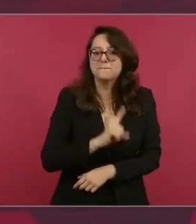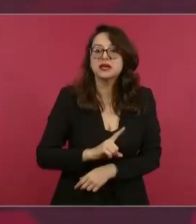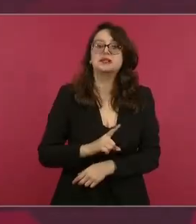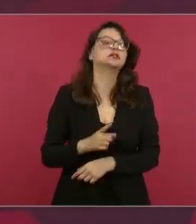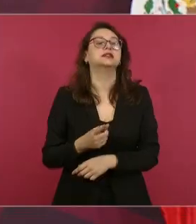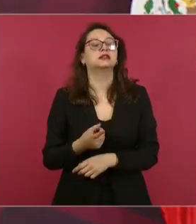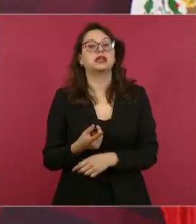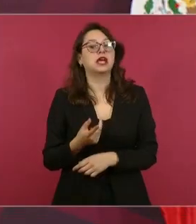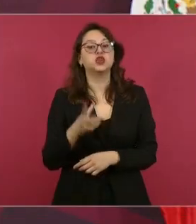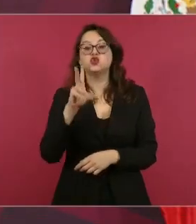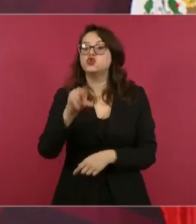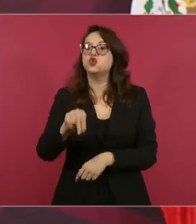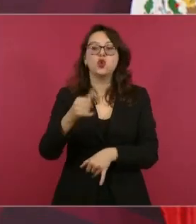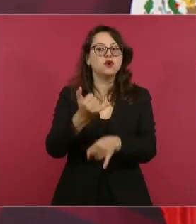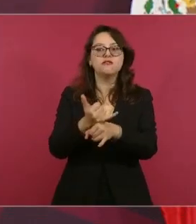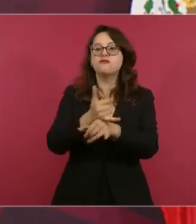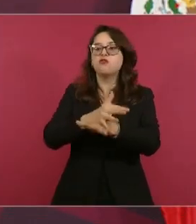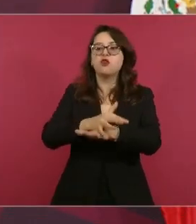Se dedican